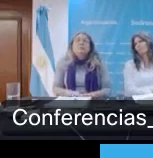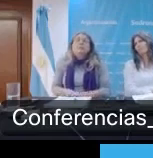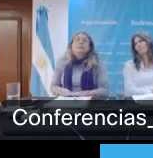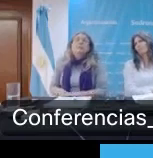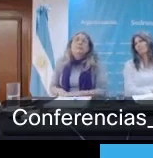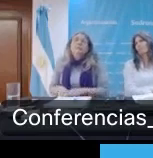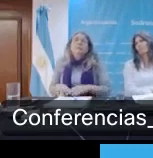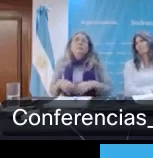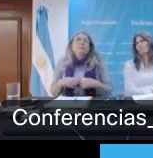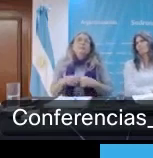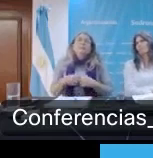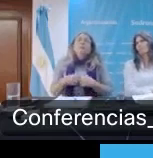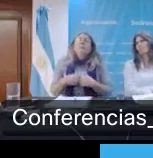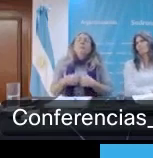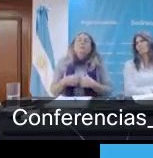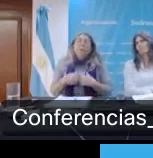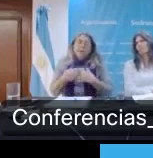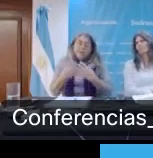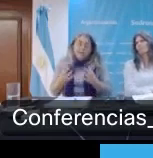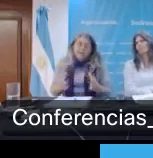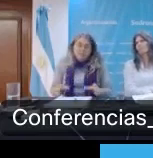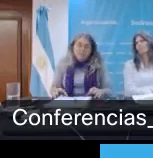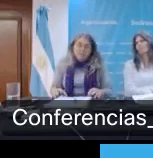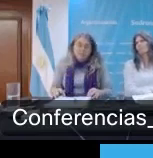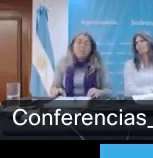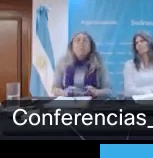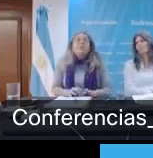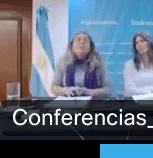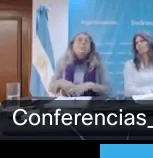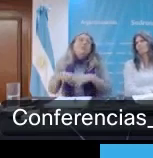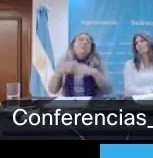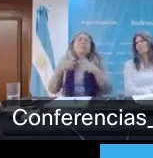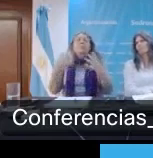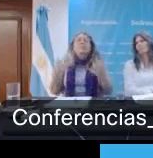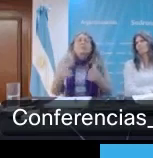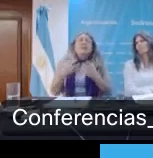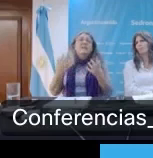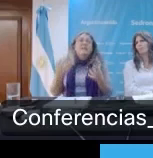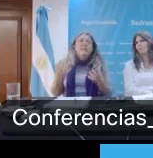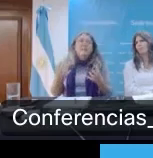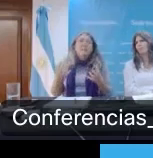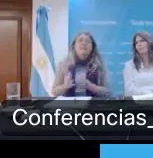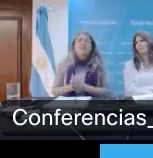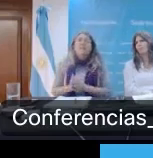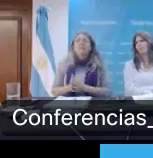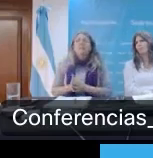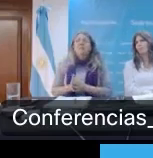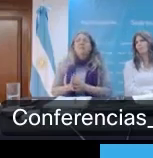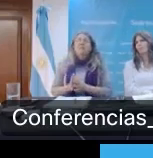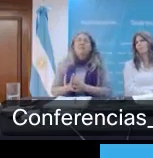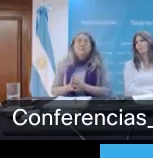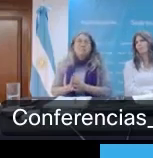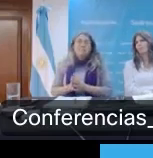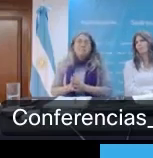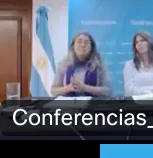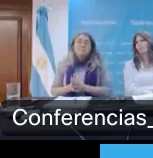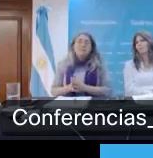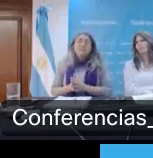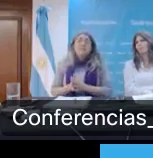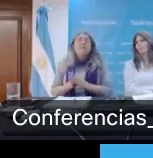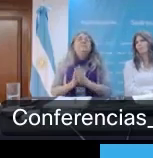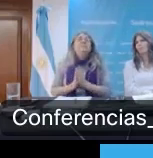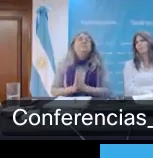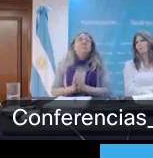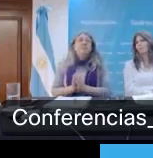para poder, para que un equipo médico la pueda compensar clínicamente. Entonces, digo,